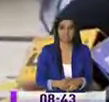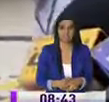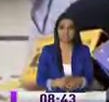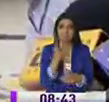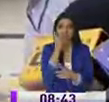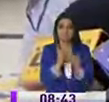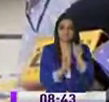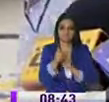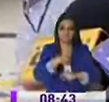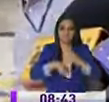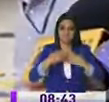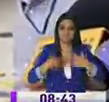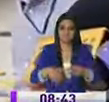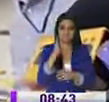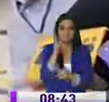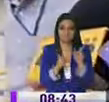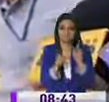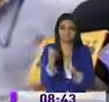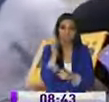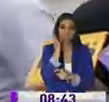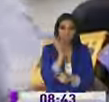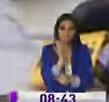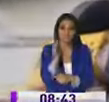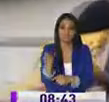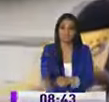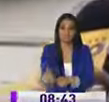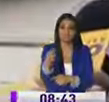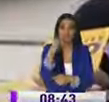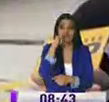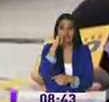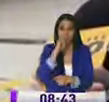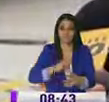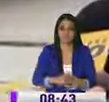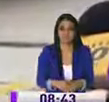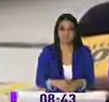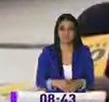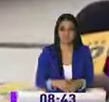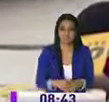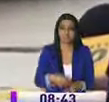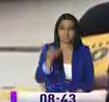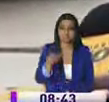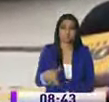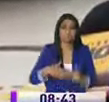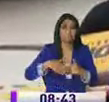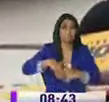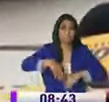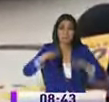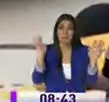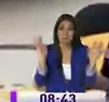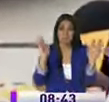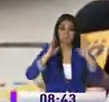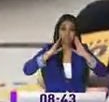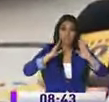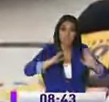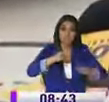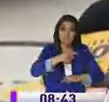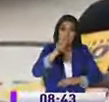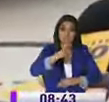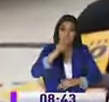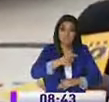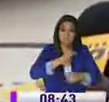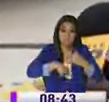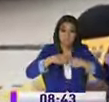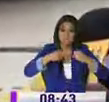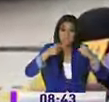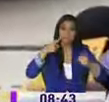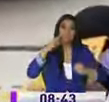personas dos personas de sexo femenino y un menor de edad la persona que más lógicamente recibió atención en la conductora que fue la